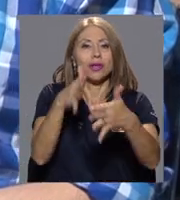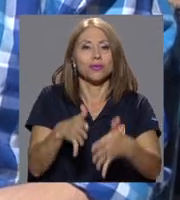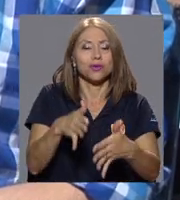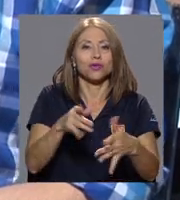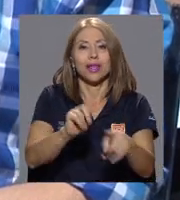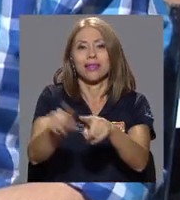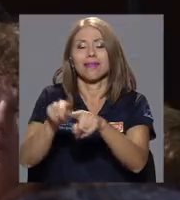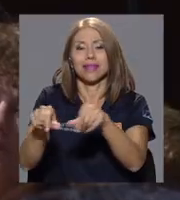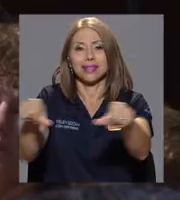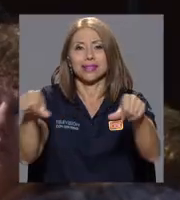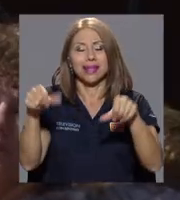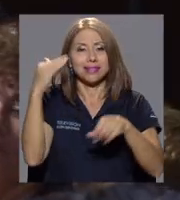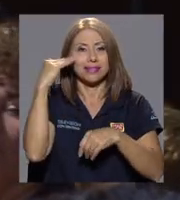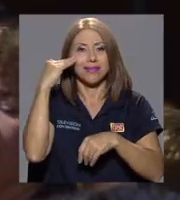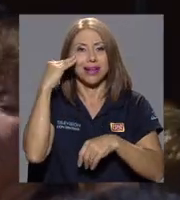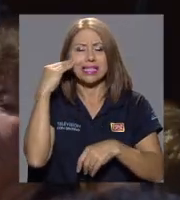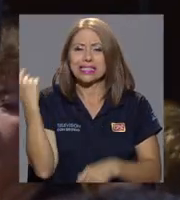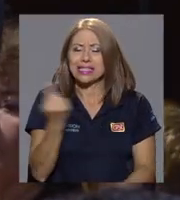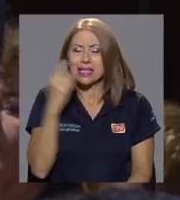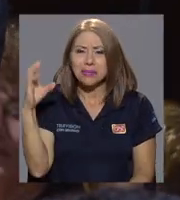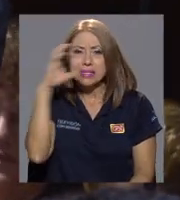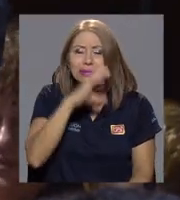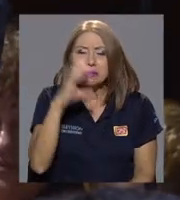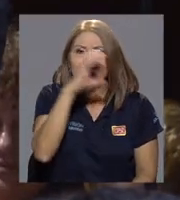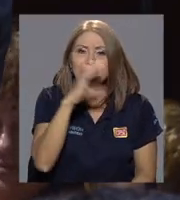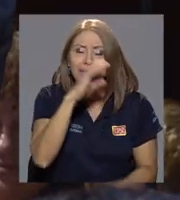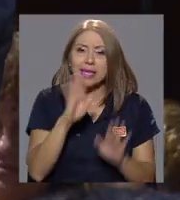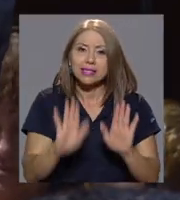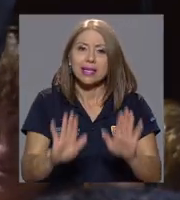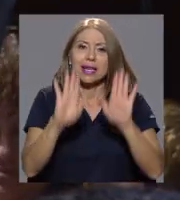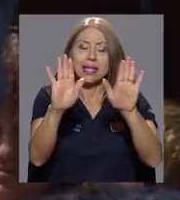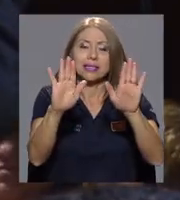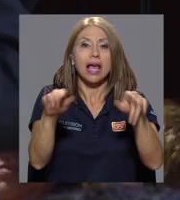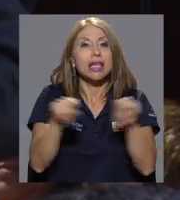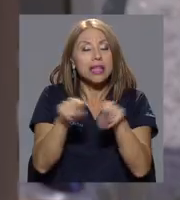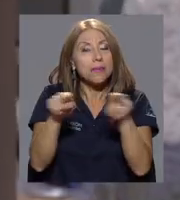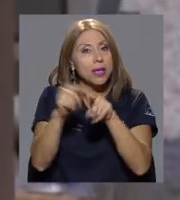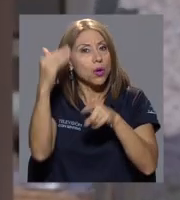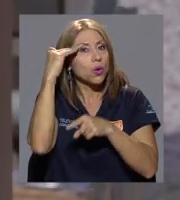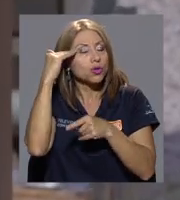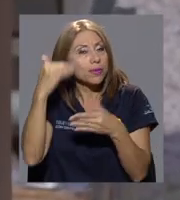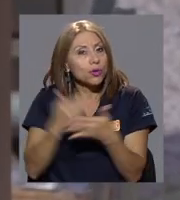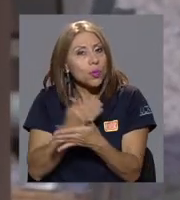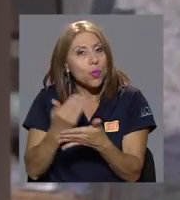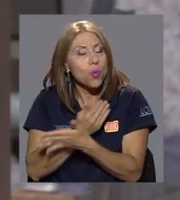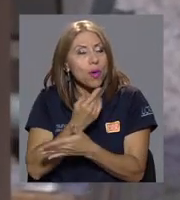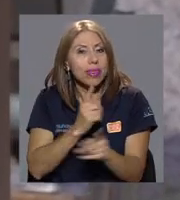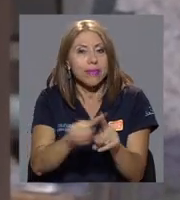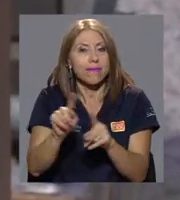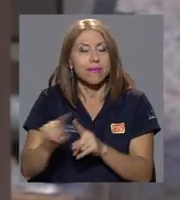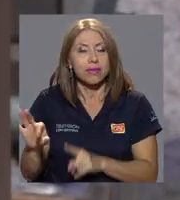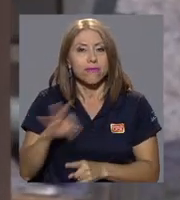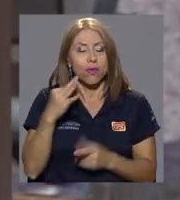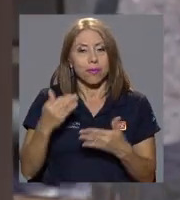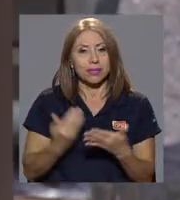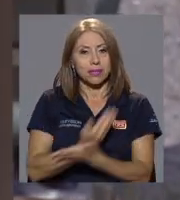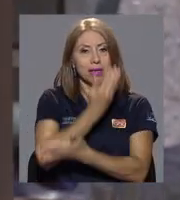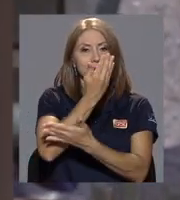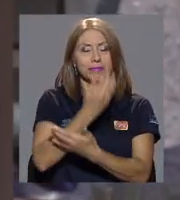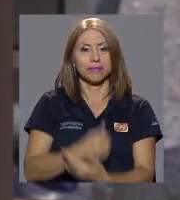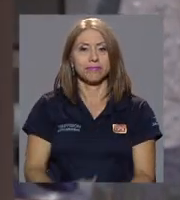saber y de la búsqueda constante de la excelencia y la generación de conocimientos de muy innovadoras formas.